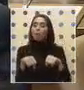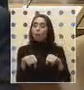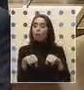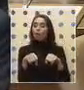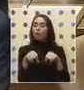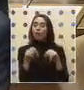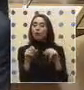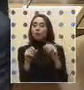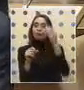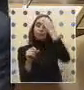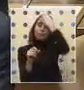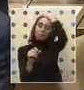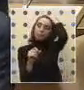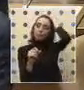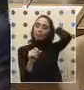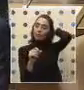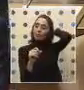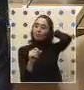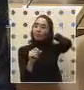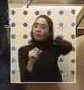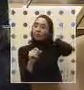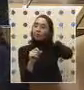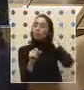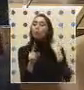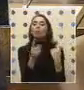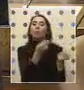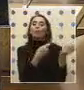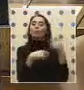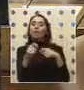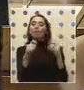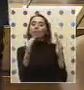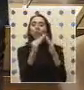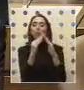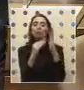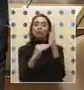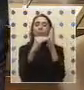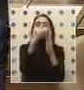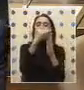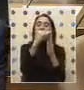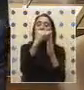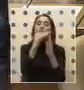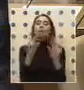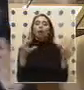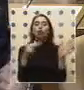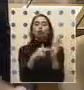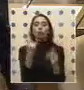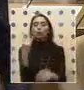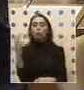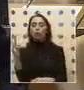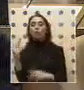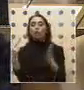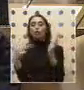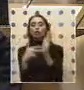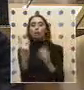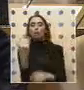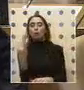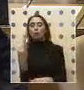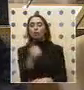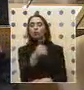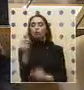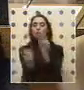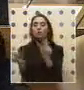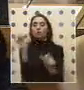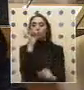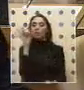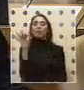y que dice la enajenación de bienes, lo decían varios diputados acá, de que las 8.000 UF, decían, bueno, esas 8.000 UF son solamente